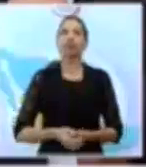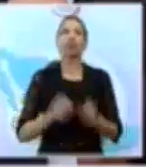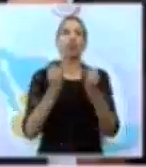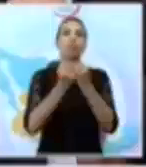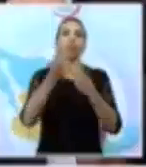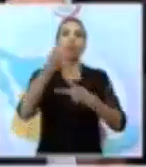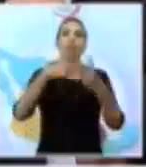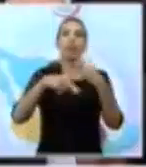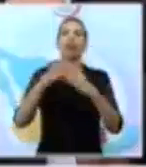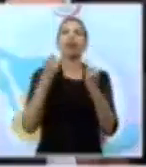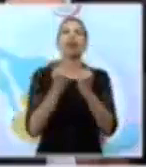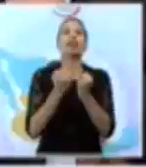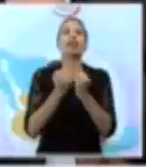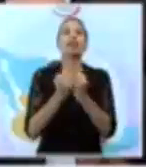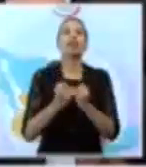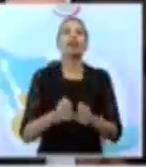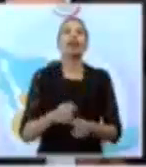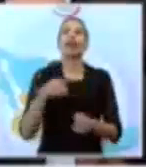También destaco